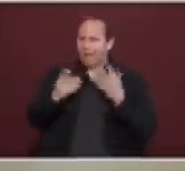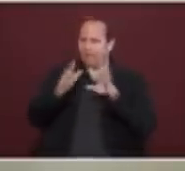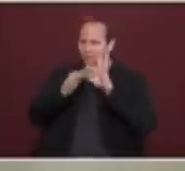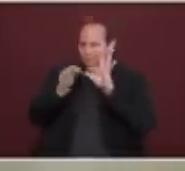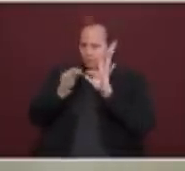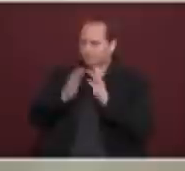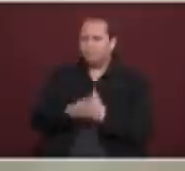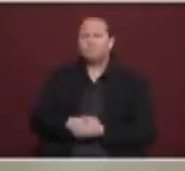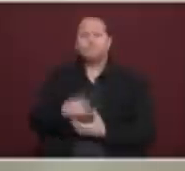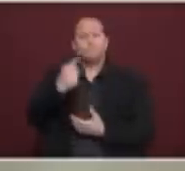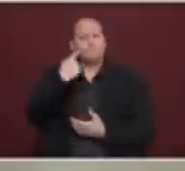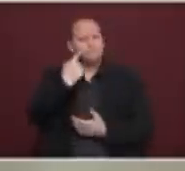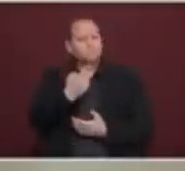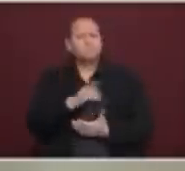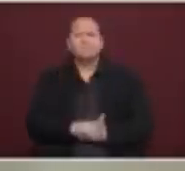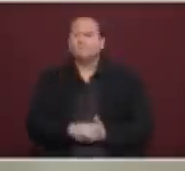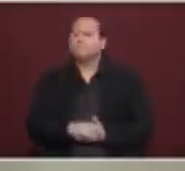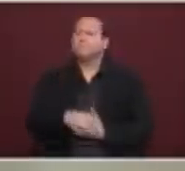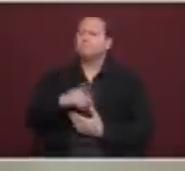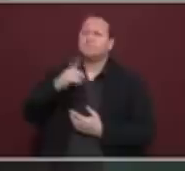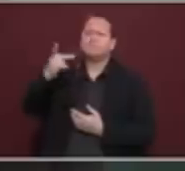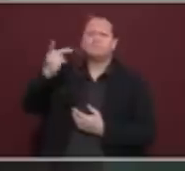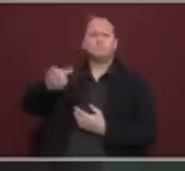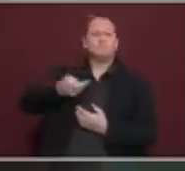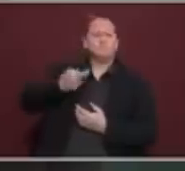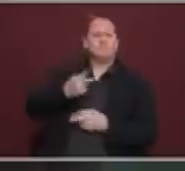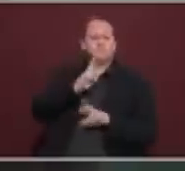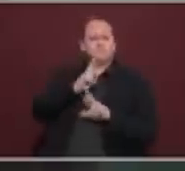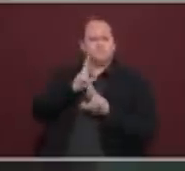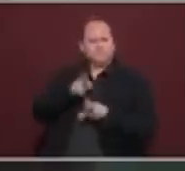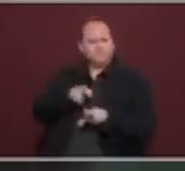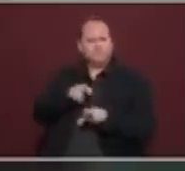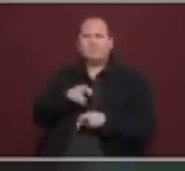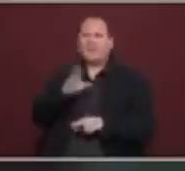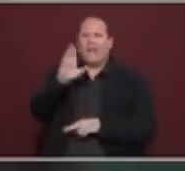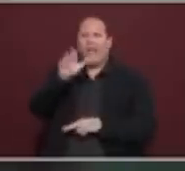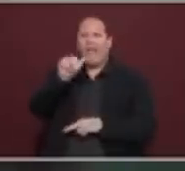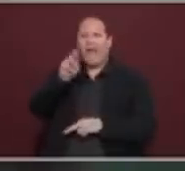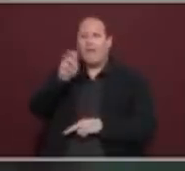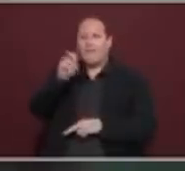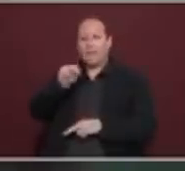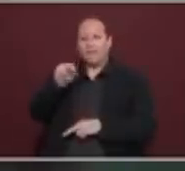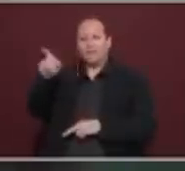miren contestando la pregunta de carmen